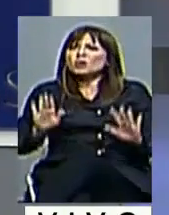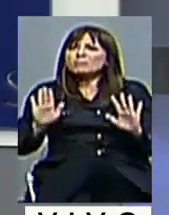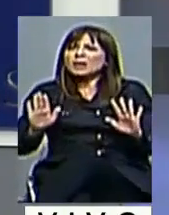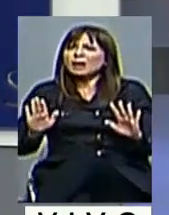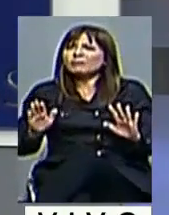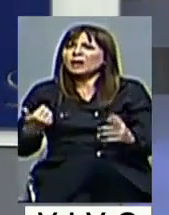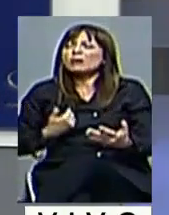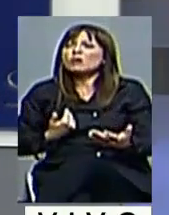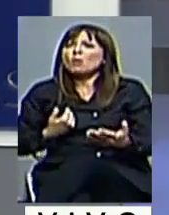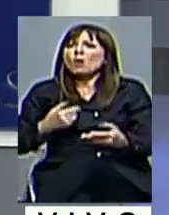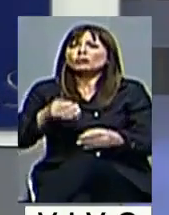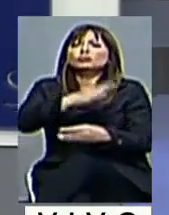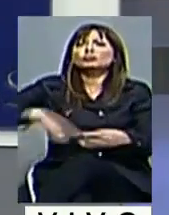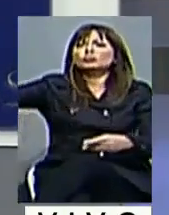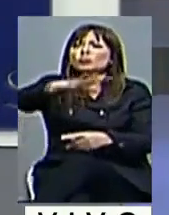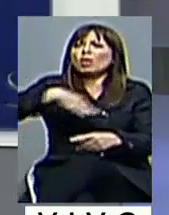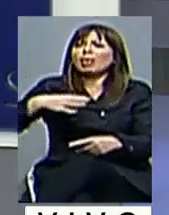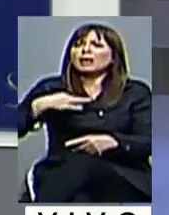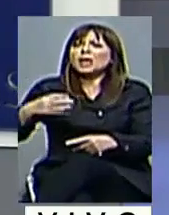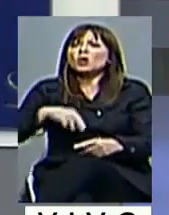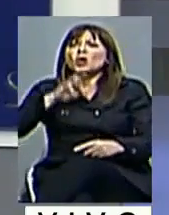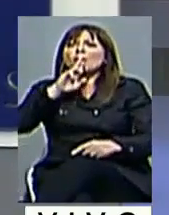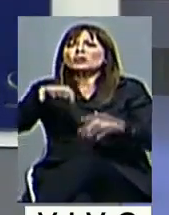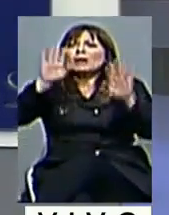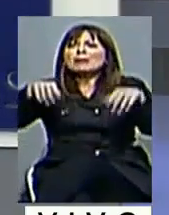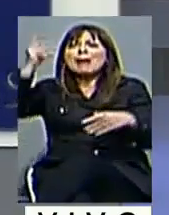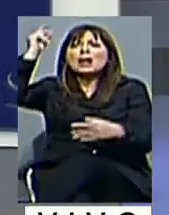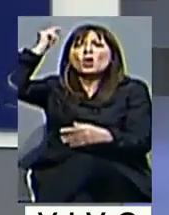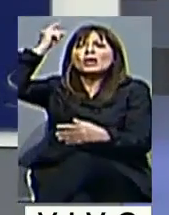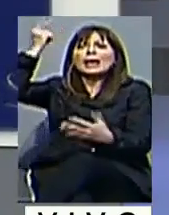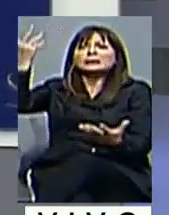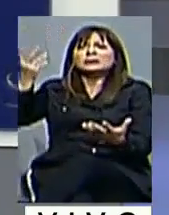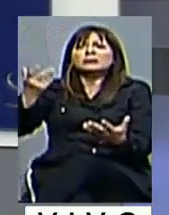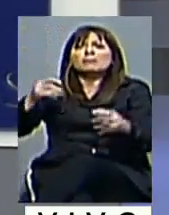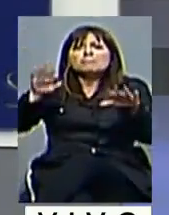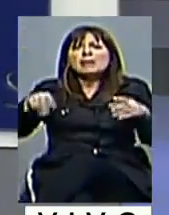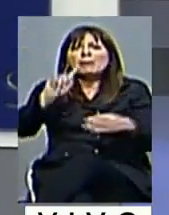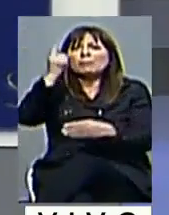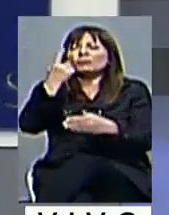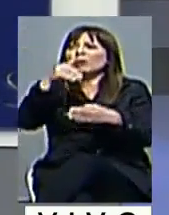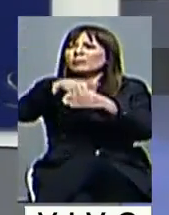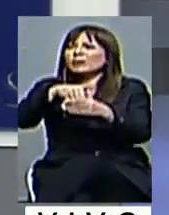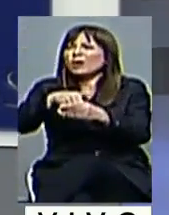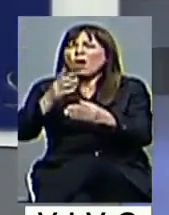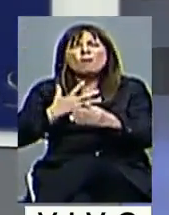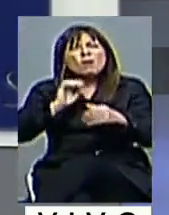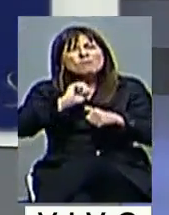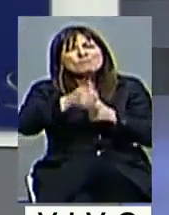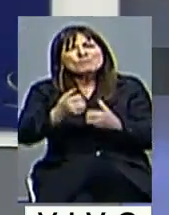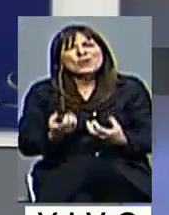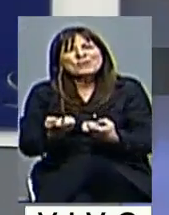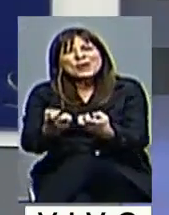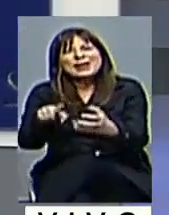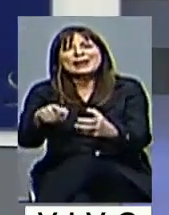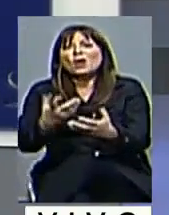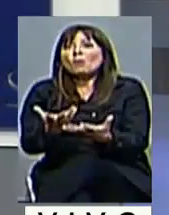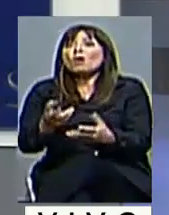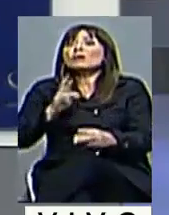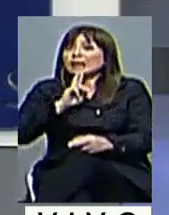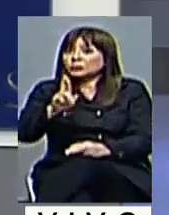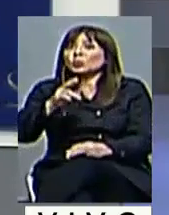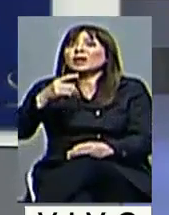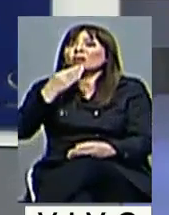una ciudadanía que no responde a las mismas lógicas de lo que fue la primera vuelta, entonces señala desafíos, yo creo, y a la luz de los resultados también